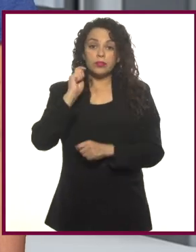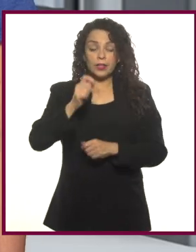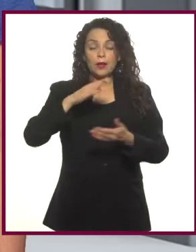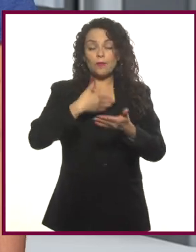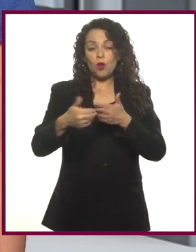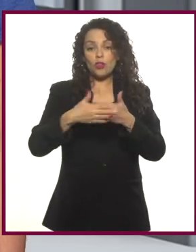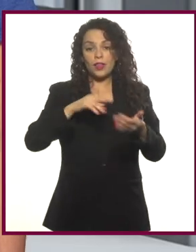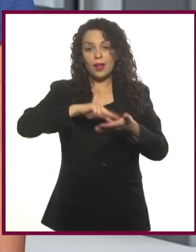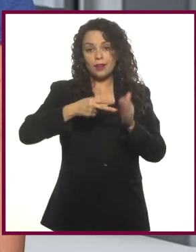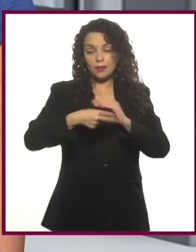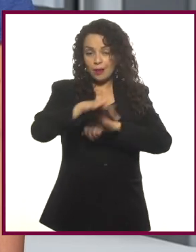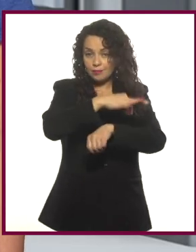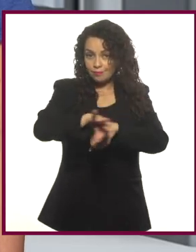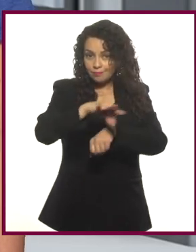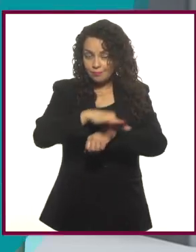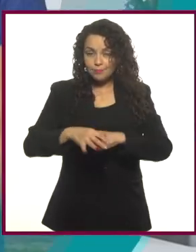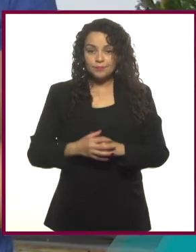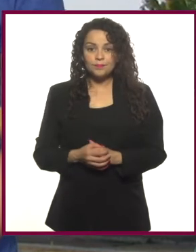pioneros de la arquitectura moderna.